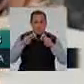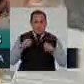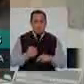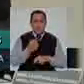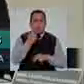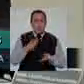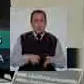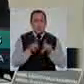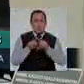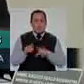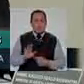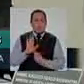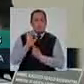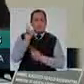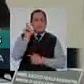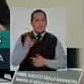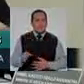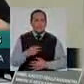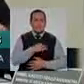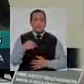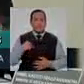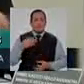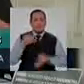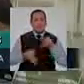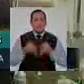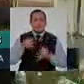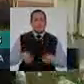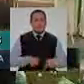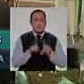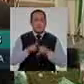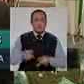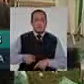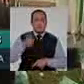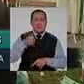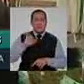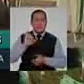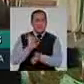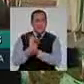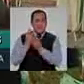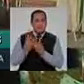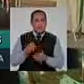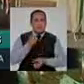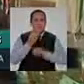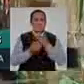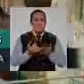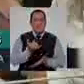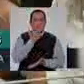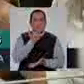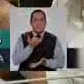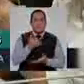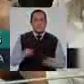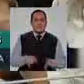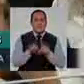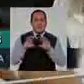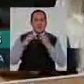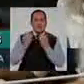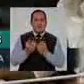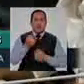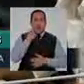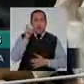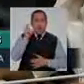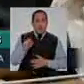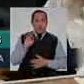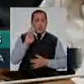Meneses la presencia del ministro de Justicia y del jefe del INPE para que informen sobre este hecho. El congresista Heriberto